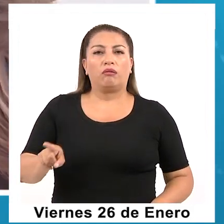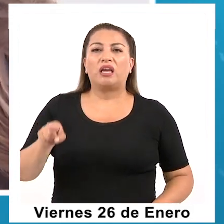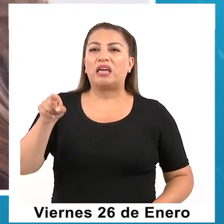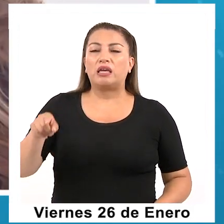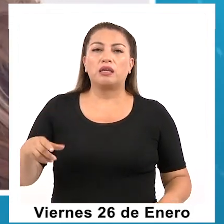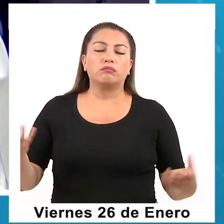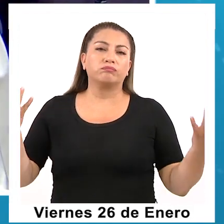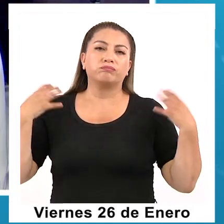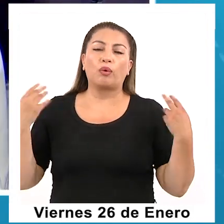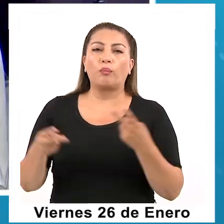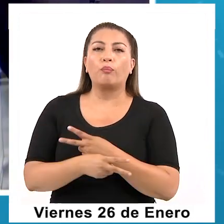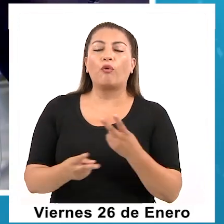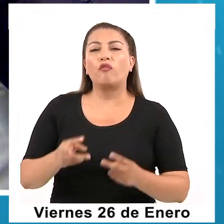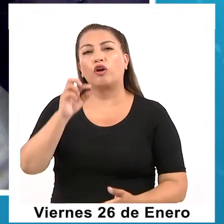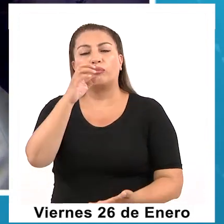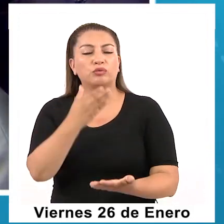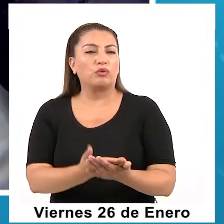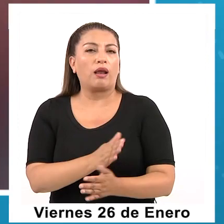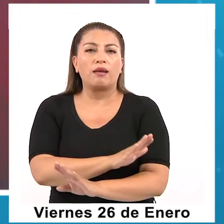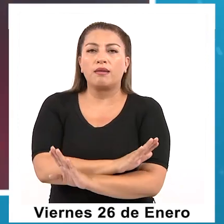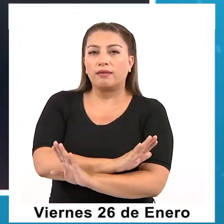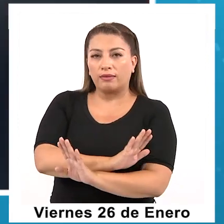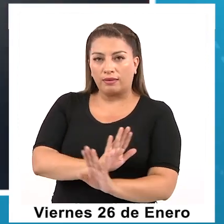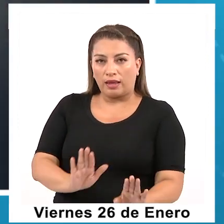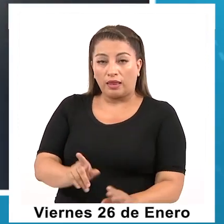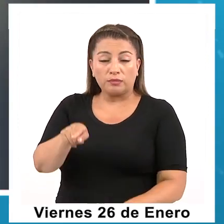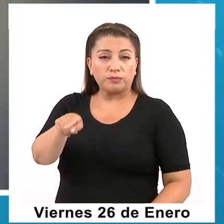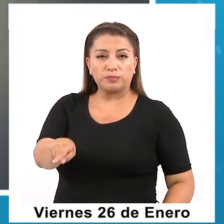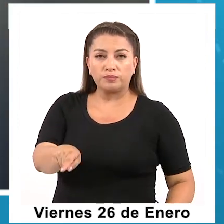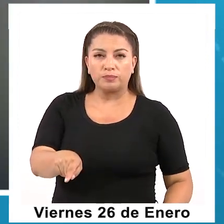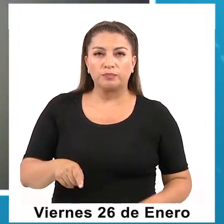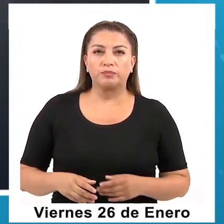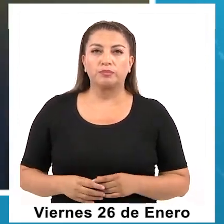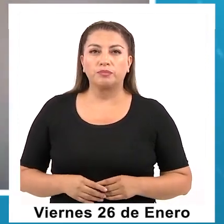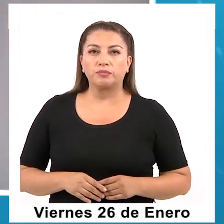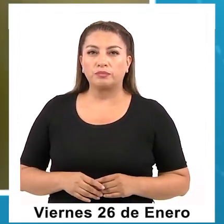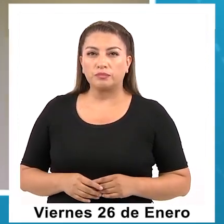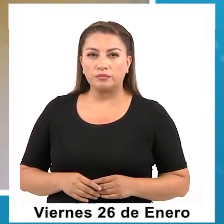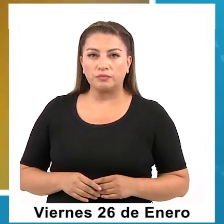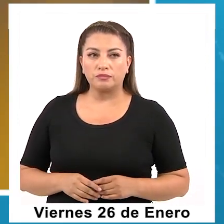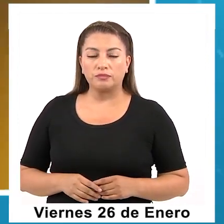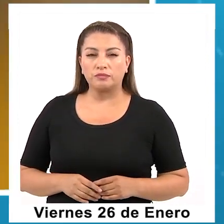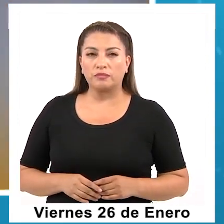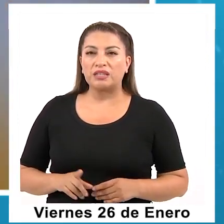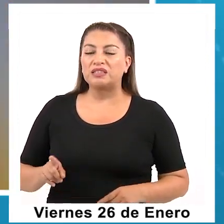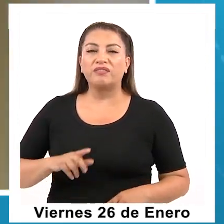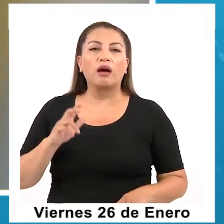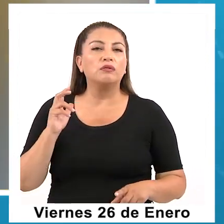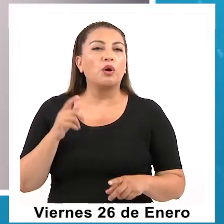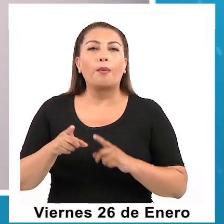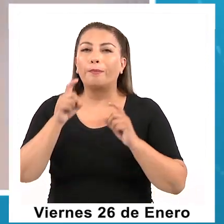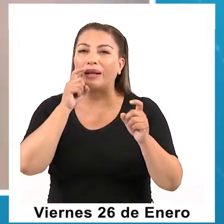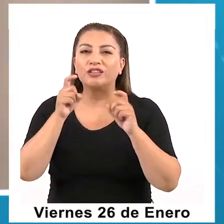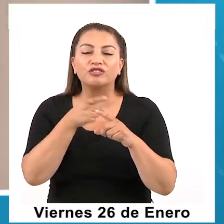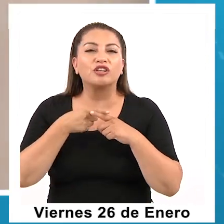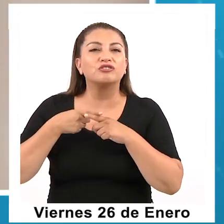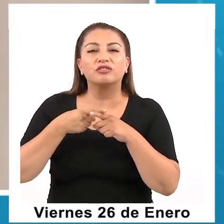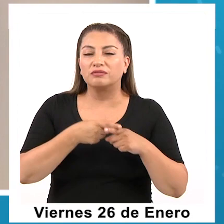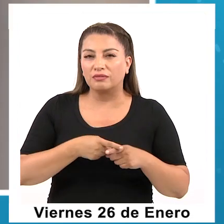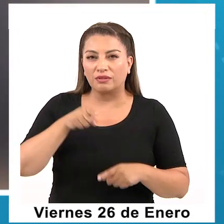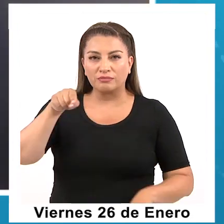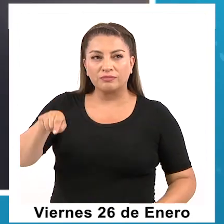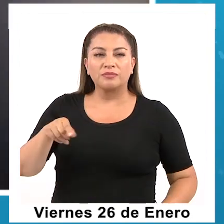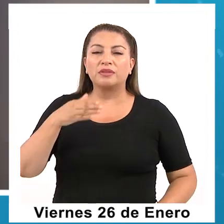cargo público, no se está postulando, ¿cierto?, ningún cargo público, por lo tanto, no es un No es peligro un para peligro. la sociedad, porque